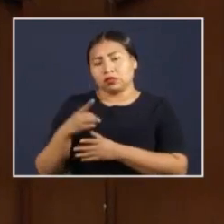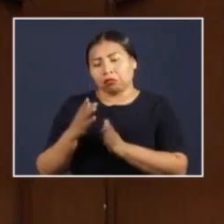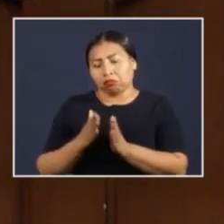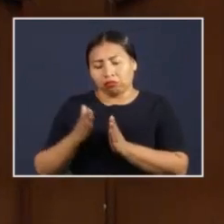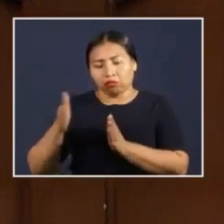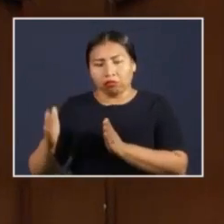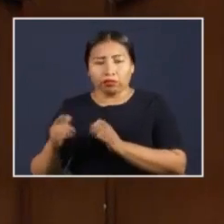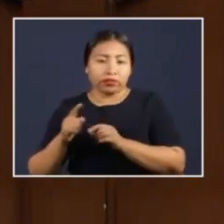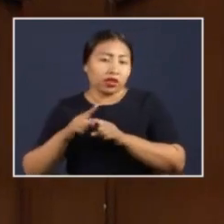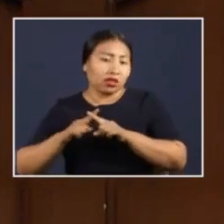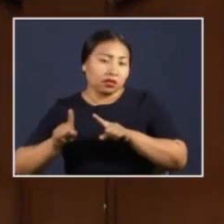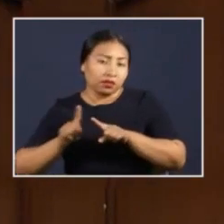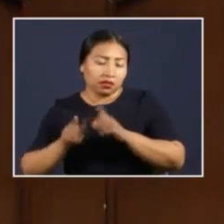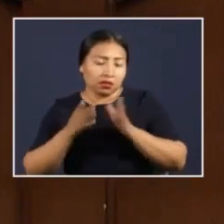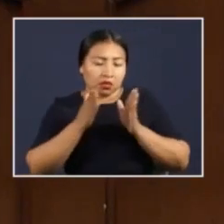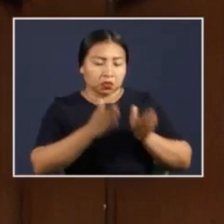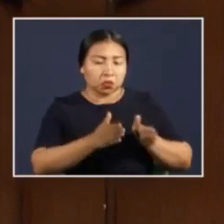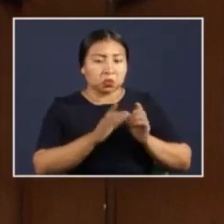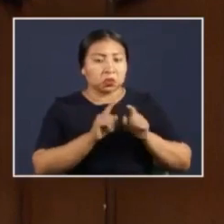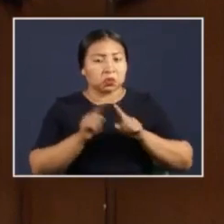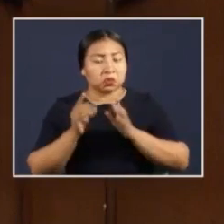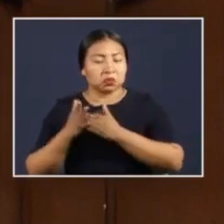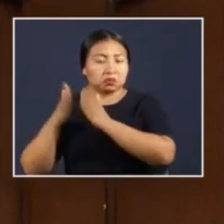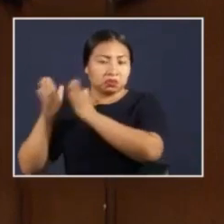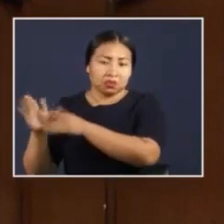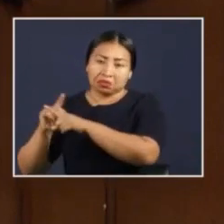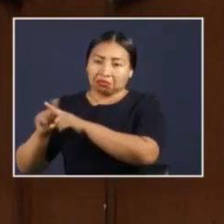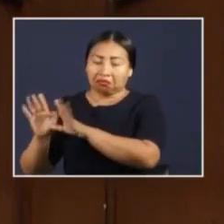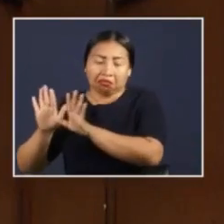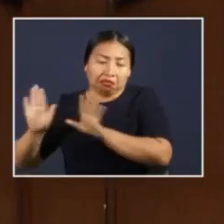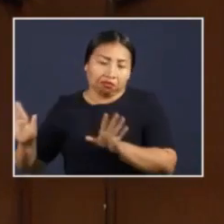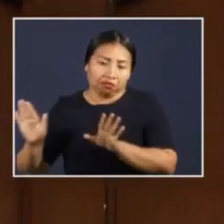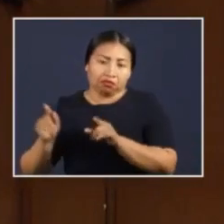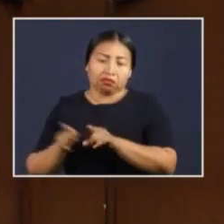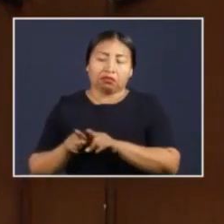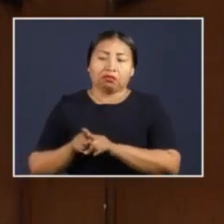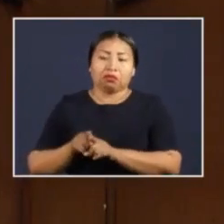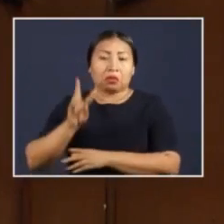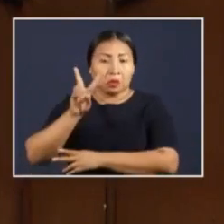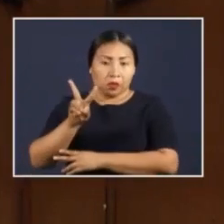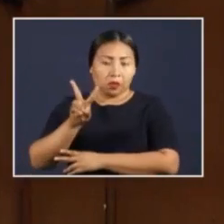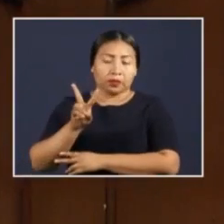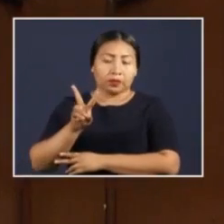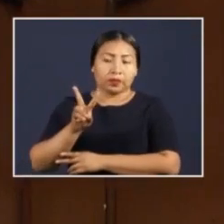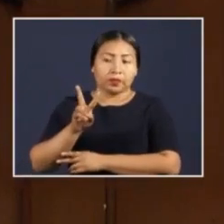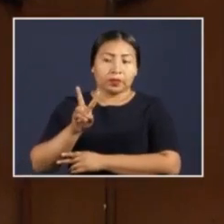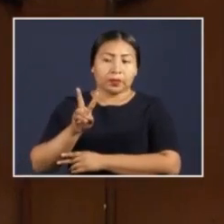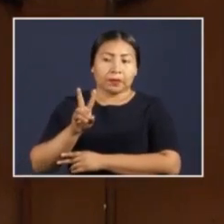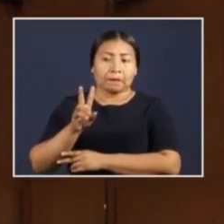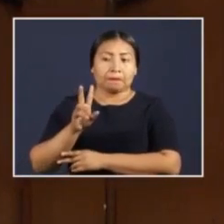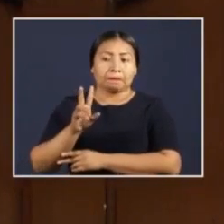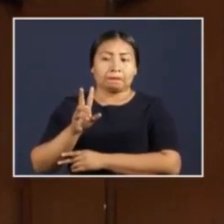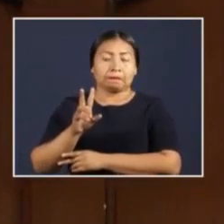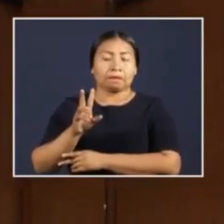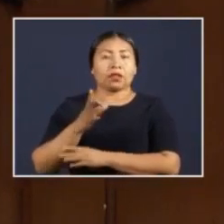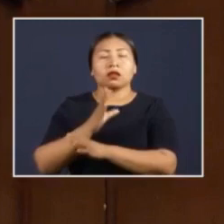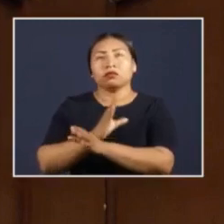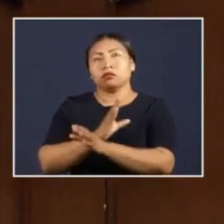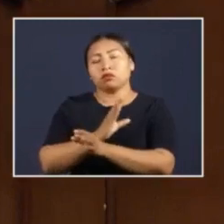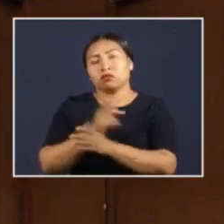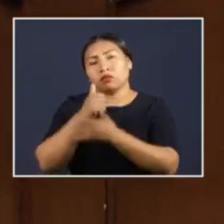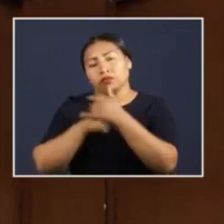dirección de control de armas explosivos y materiales de doble uso y otra dirección de control de agencia de seguridad privadas